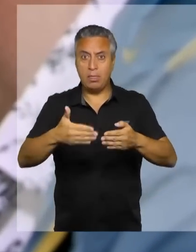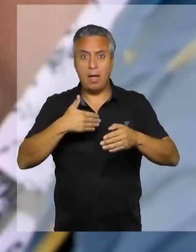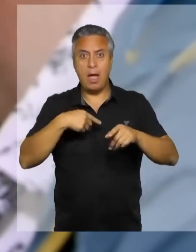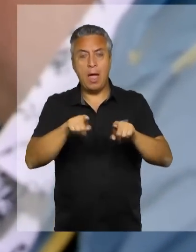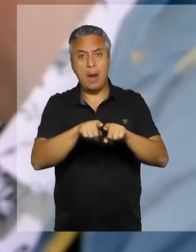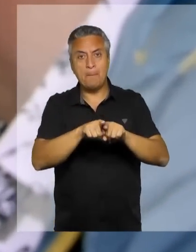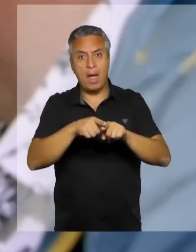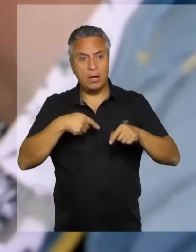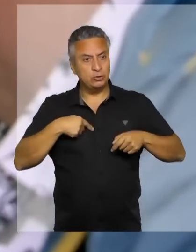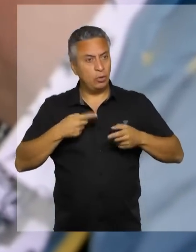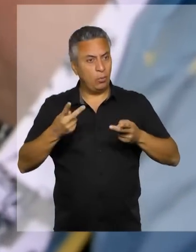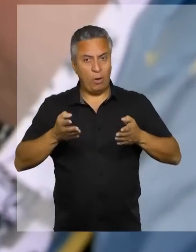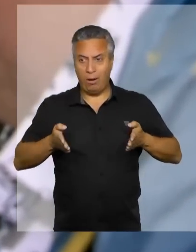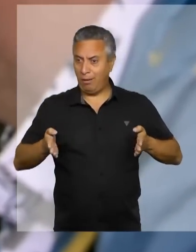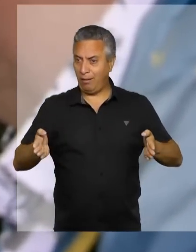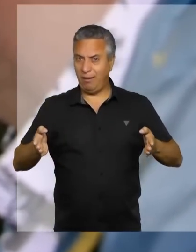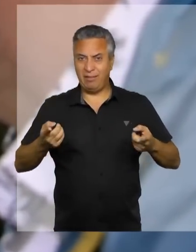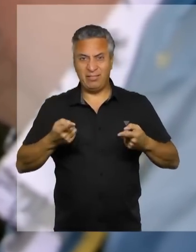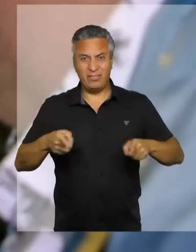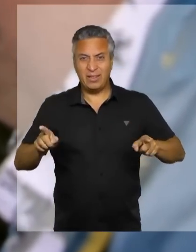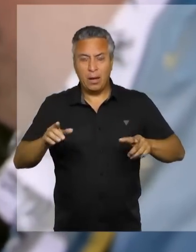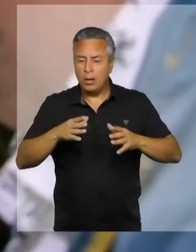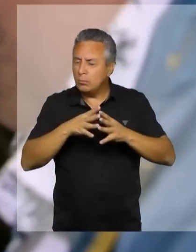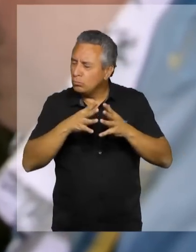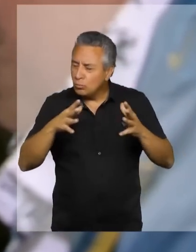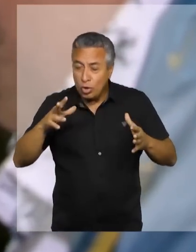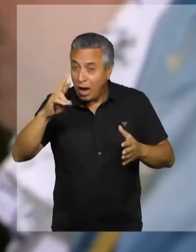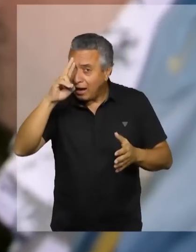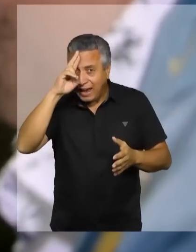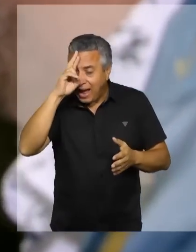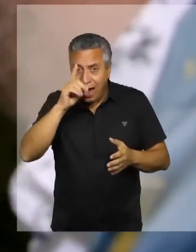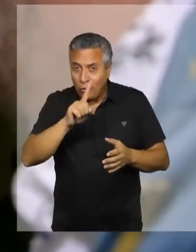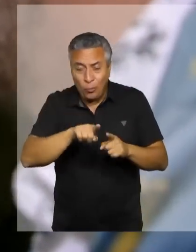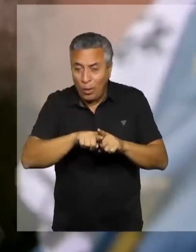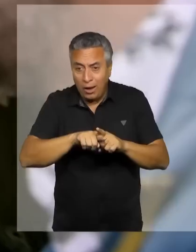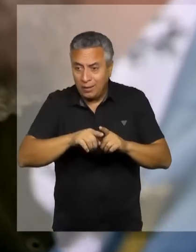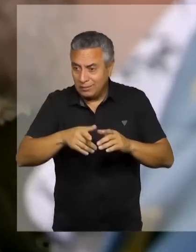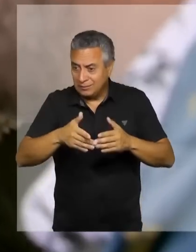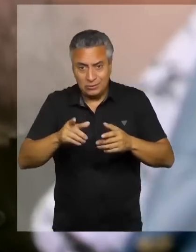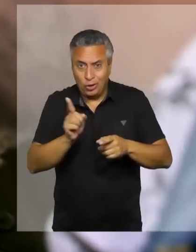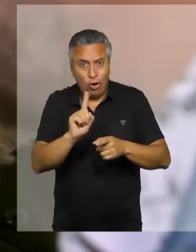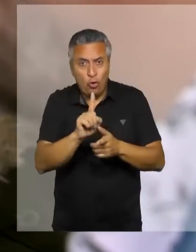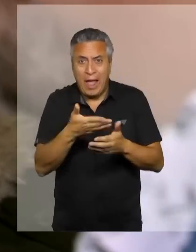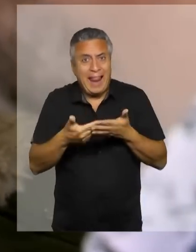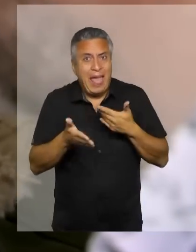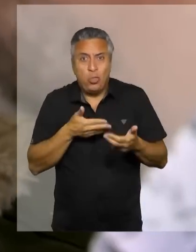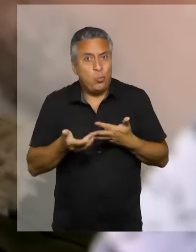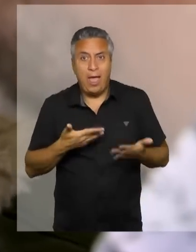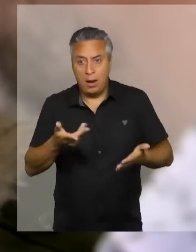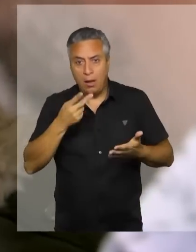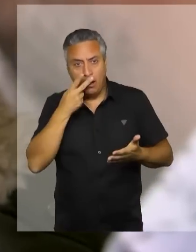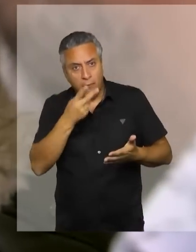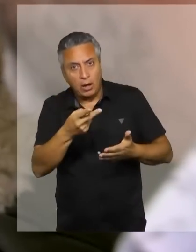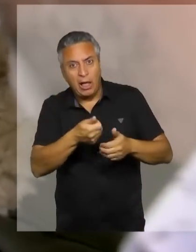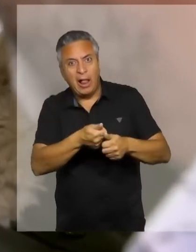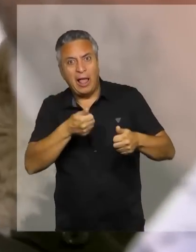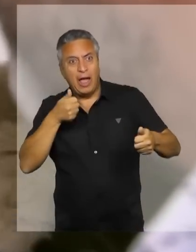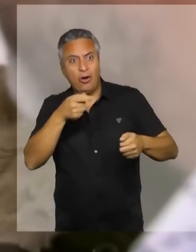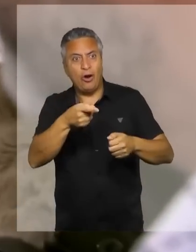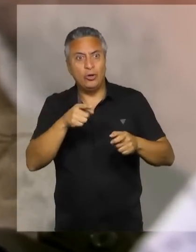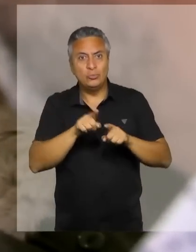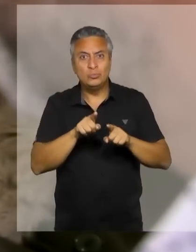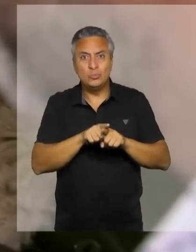veredas distintas. Es muy raro, es como antinatural. Ver a mi hermana de lejos que está sufriendo un dolor